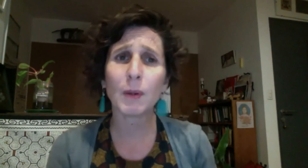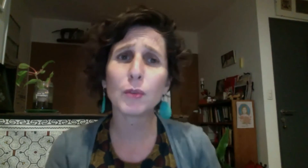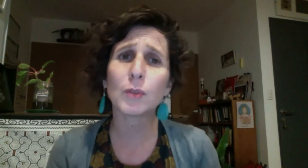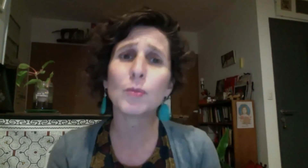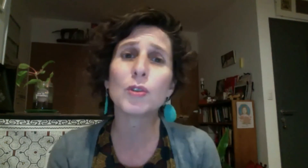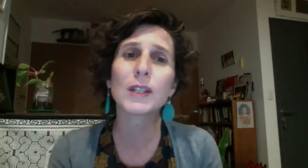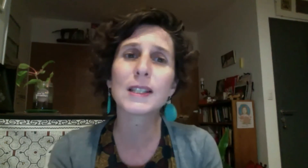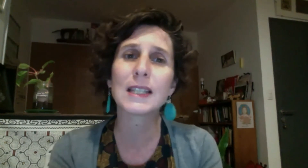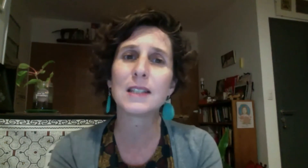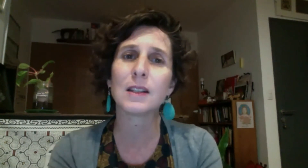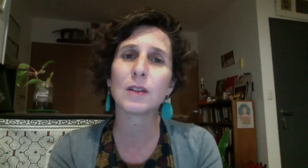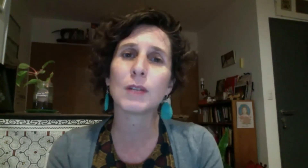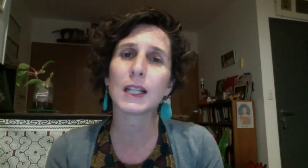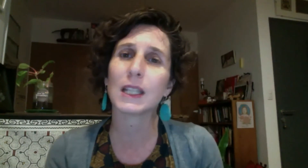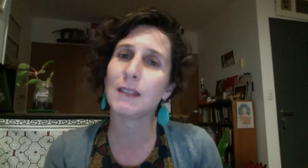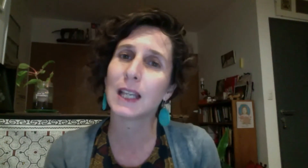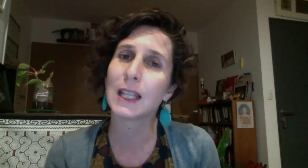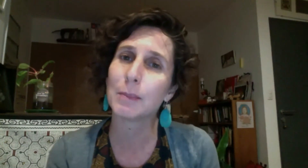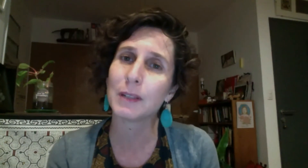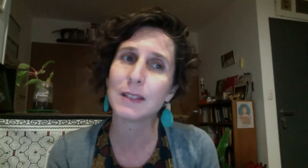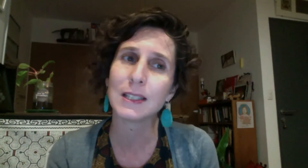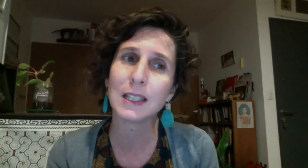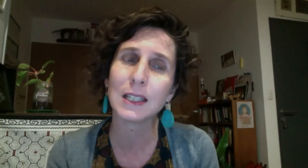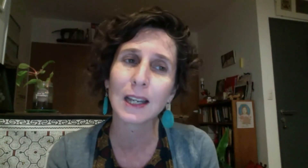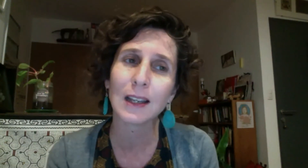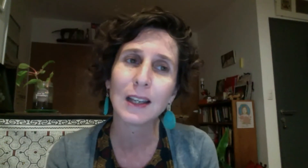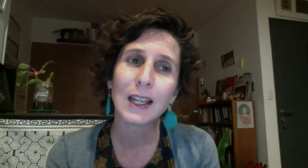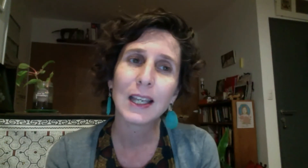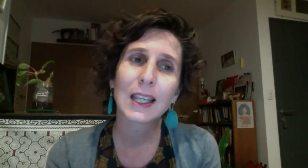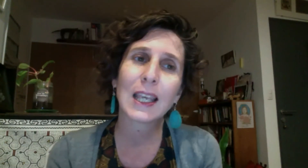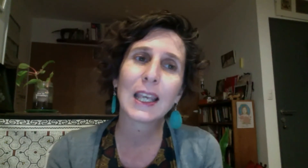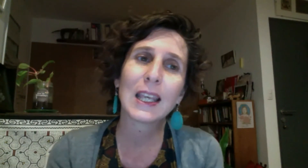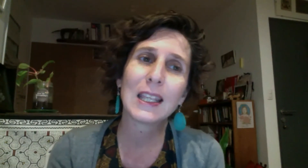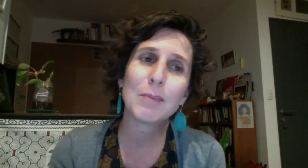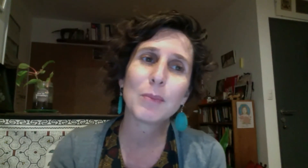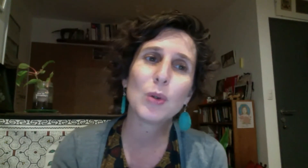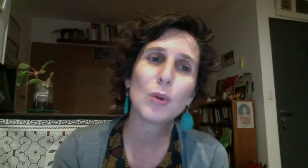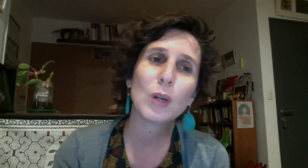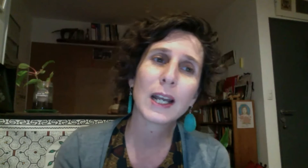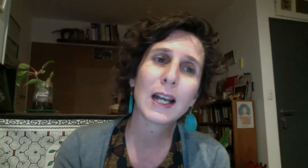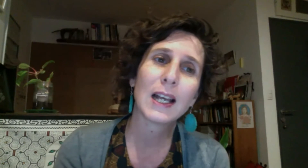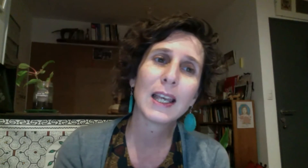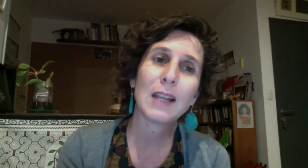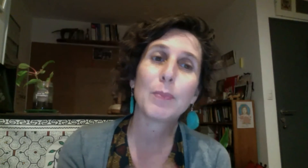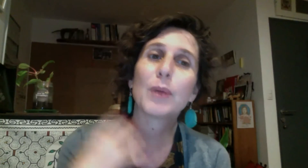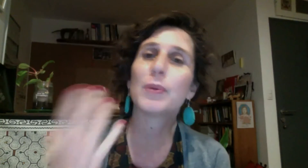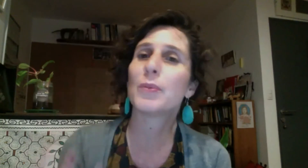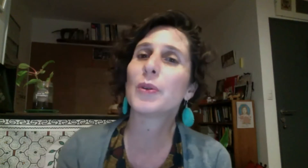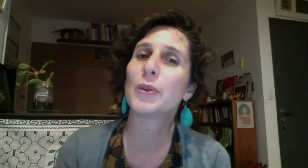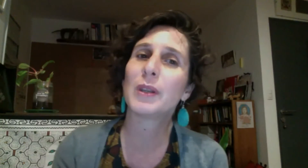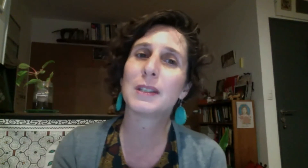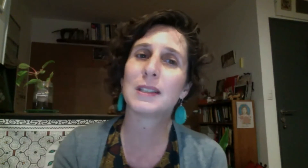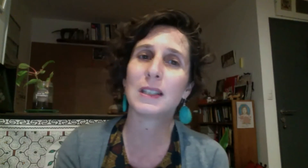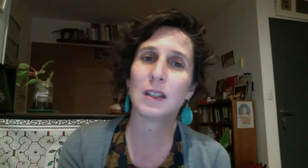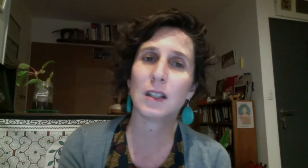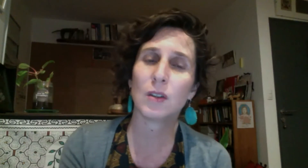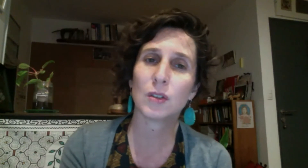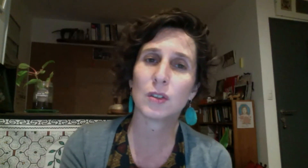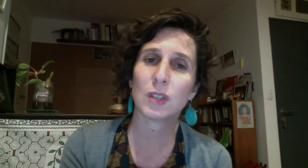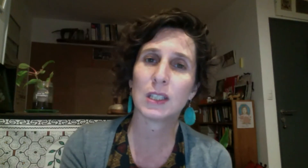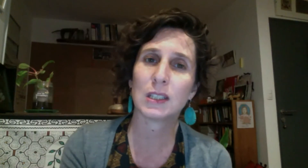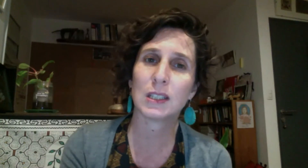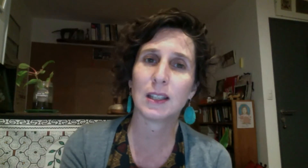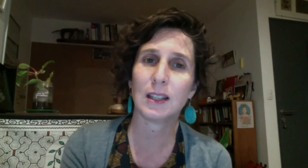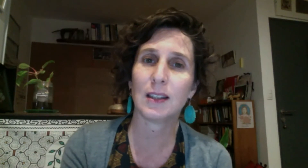Me gustó mucho que se inicie con una actividad de previsita que involucra el propio modo de vestir de